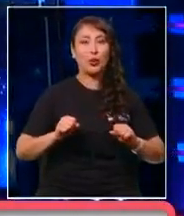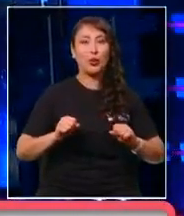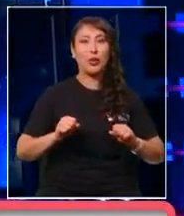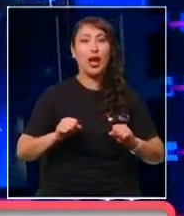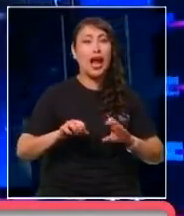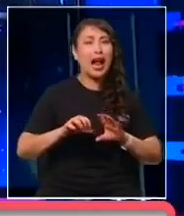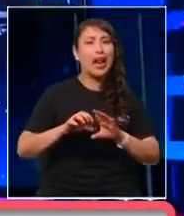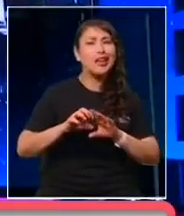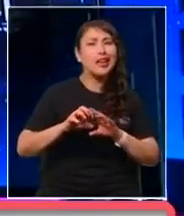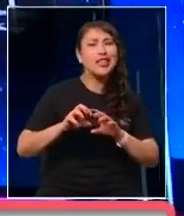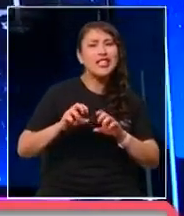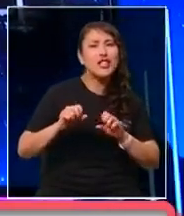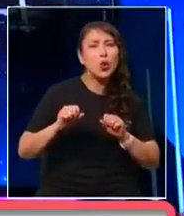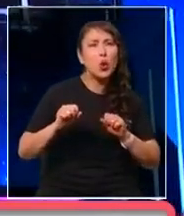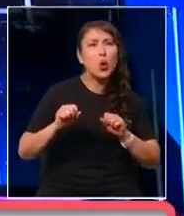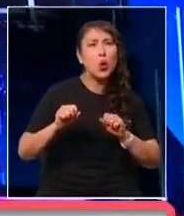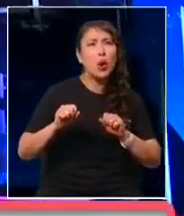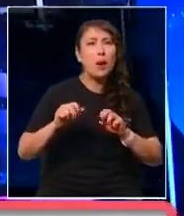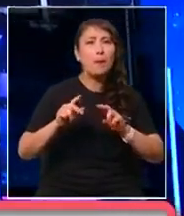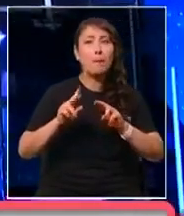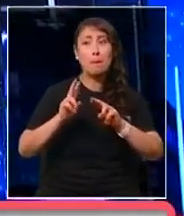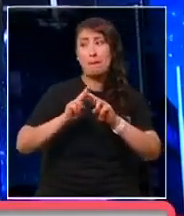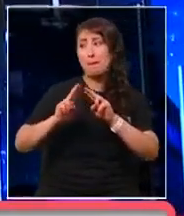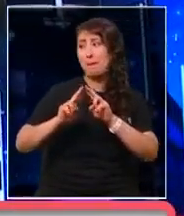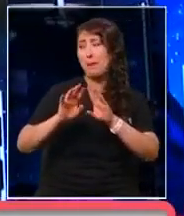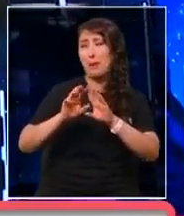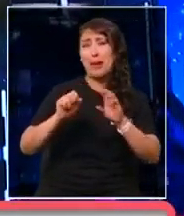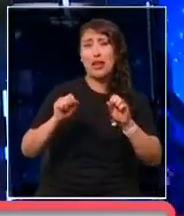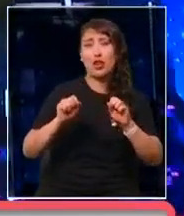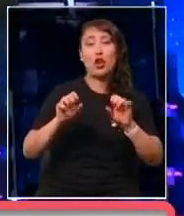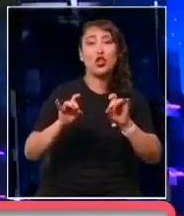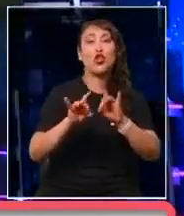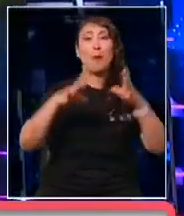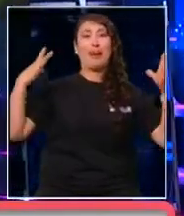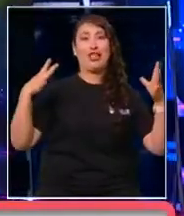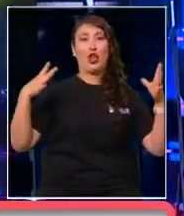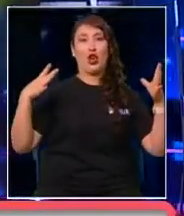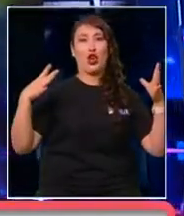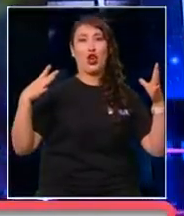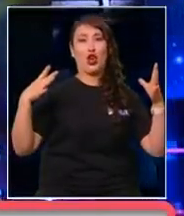Listo. Ni preparado. Algo.